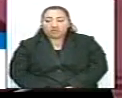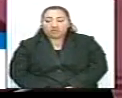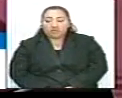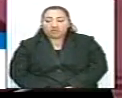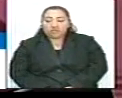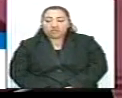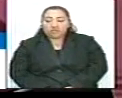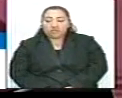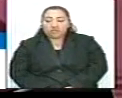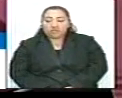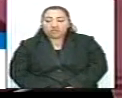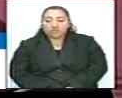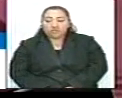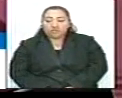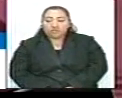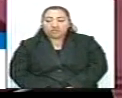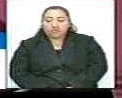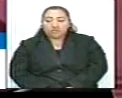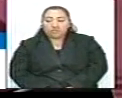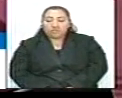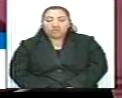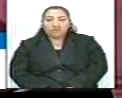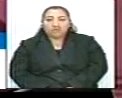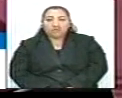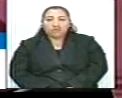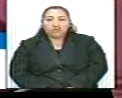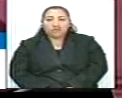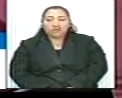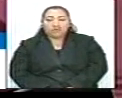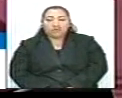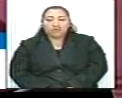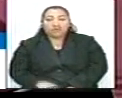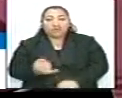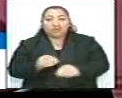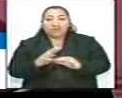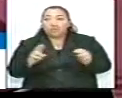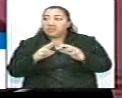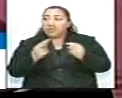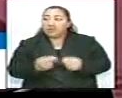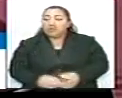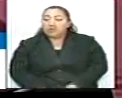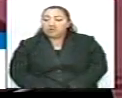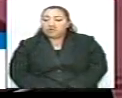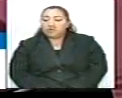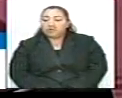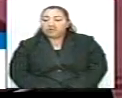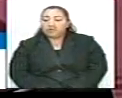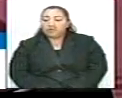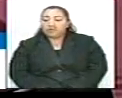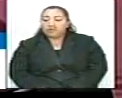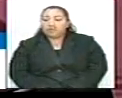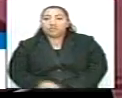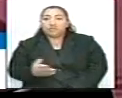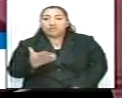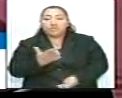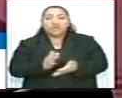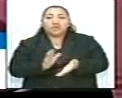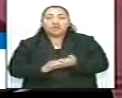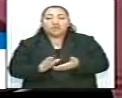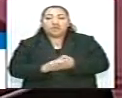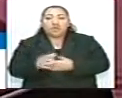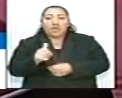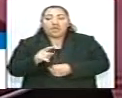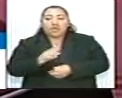congresistas. De esta manera, colegas congresistas, terminamos esta sesión. Pido la dispensa del trámite de aprobación del